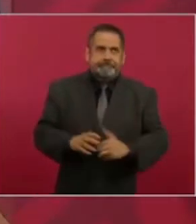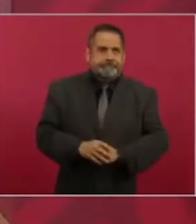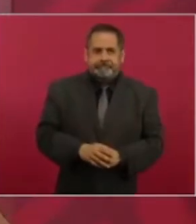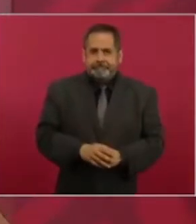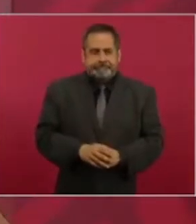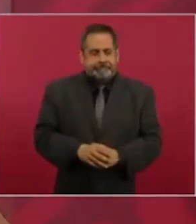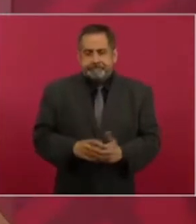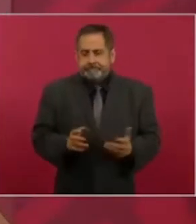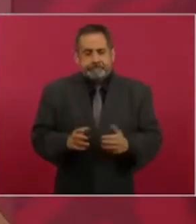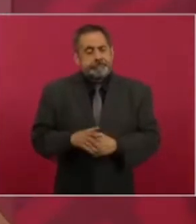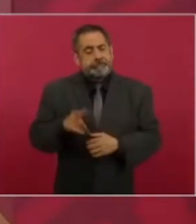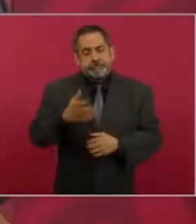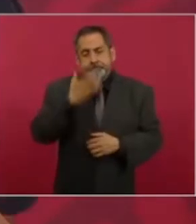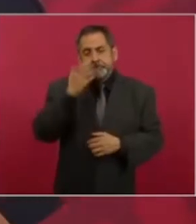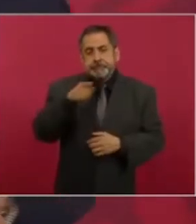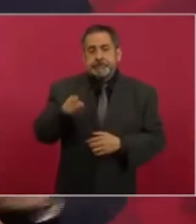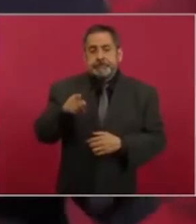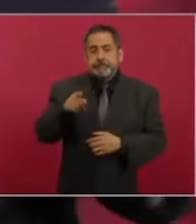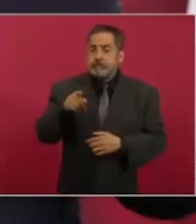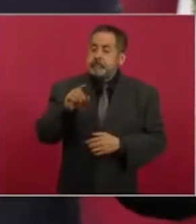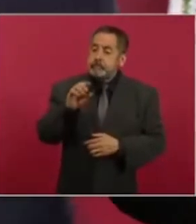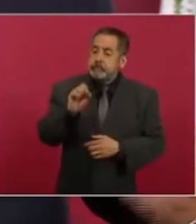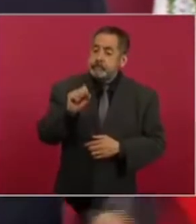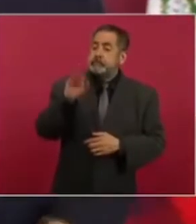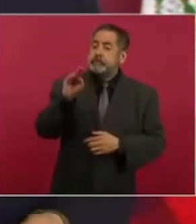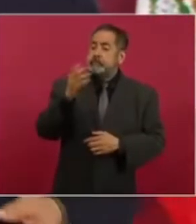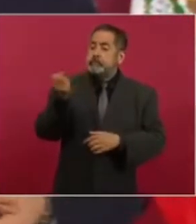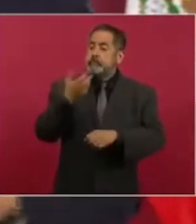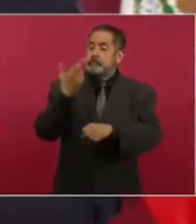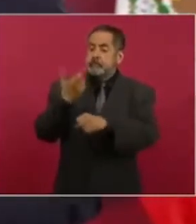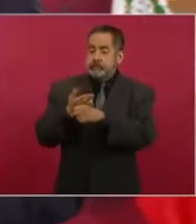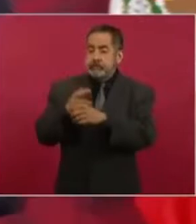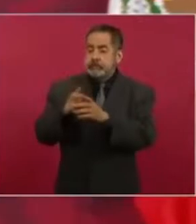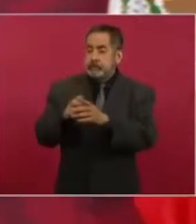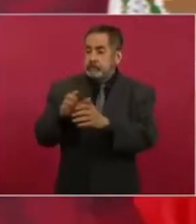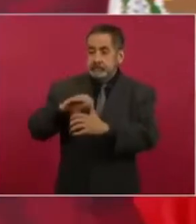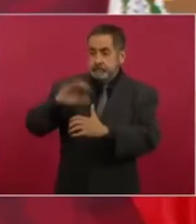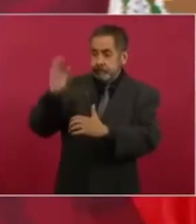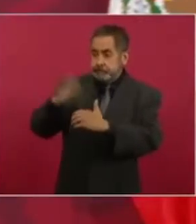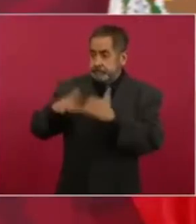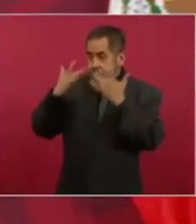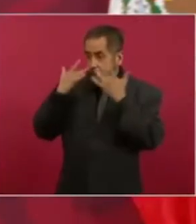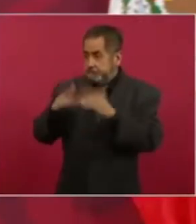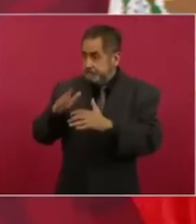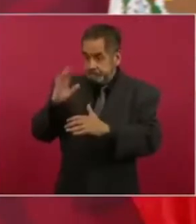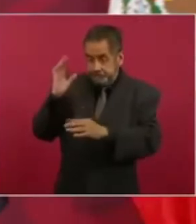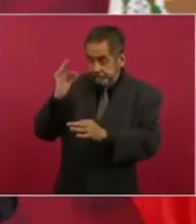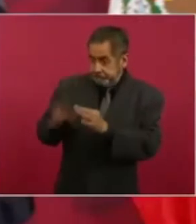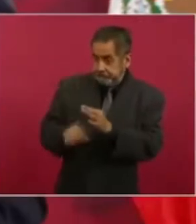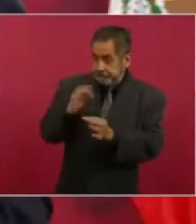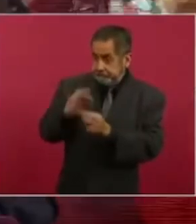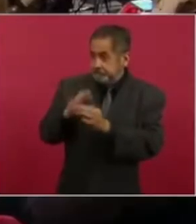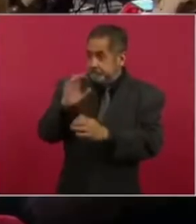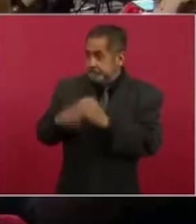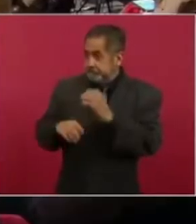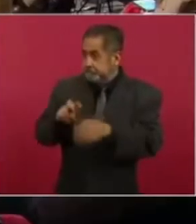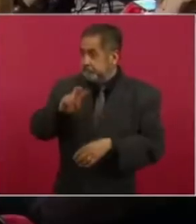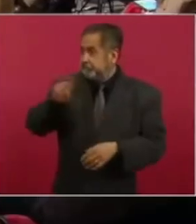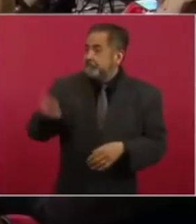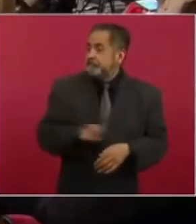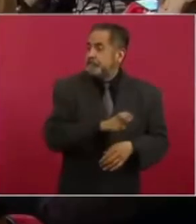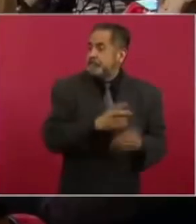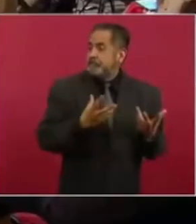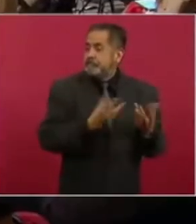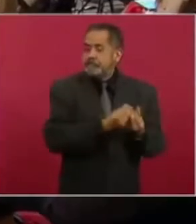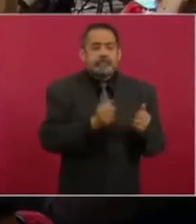¿Cuál es la costumbre? Después de ser subsecretario de Hacienda, se va a trabajar con Roberto Hernández,